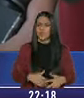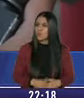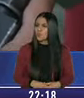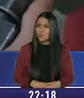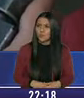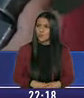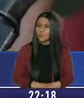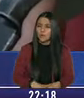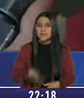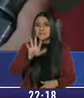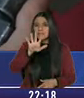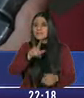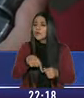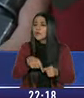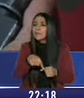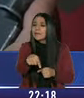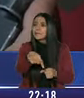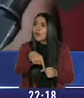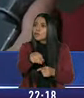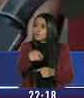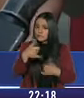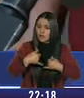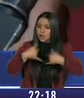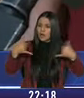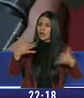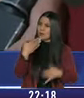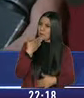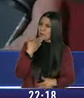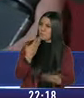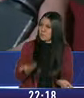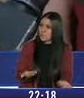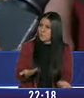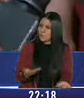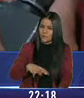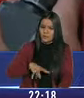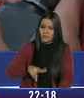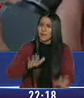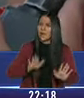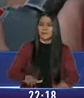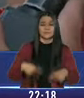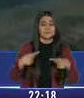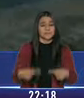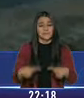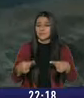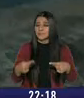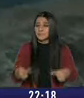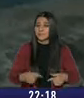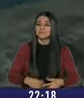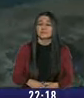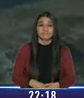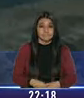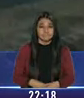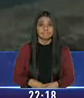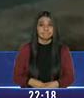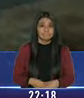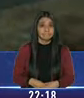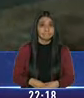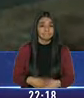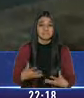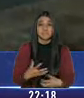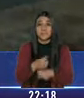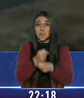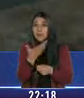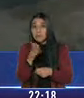a 5 metros del local. ¿Cómo puede ser que esto se siga dando? Y es cosa de todos los días, verá. Vulneran las seguridades, utilizan